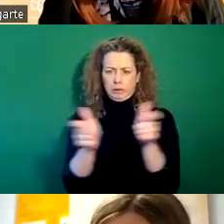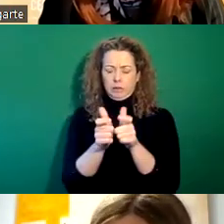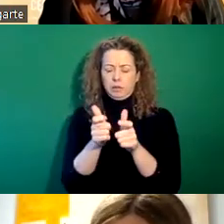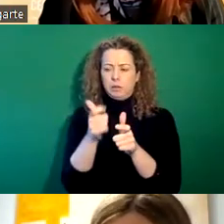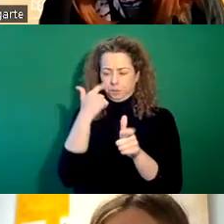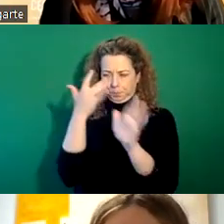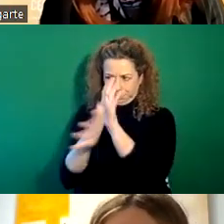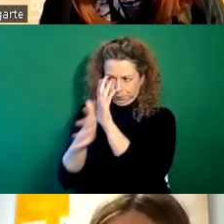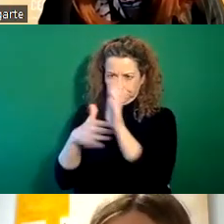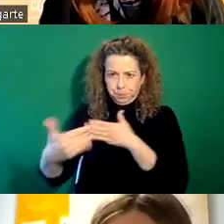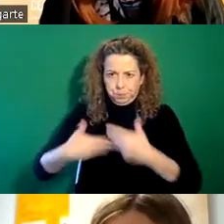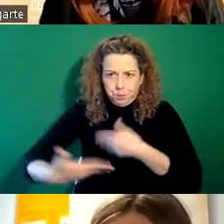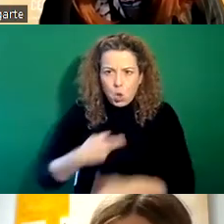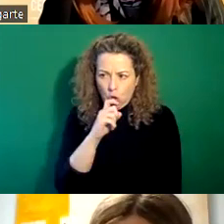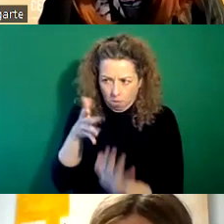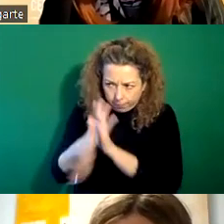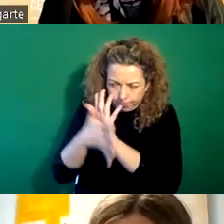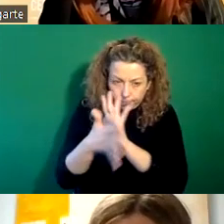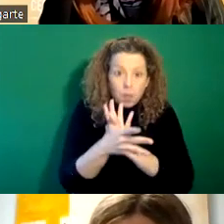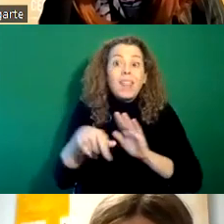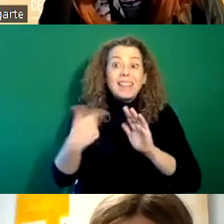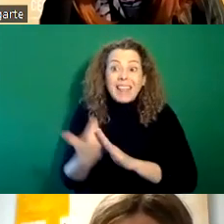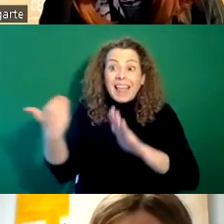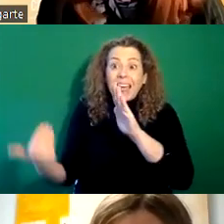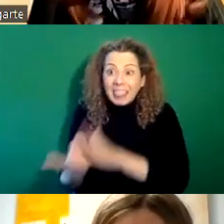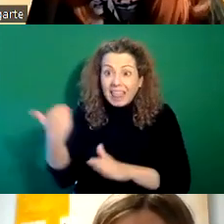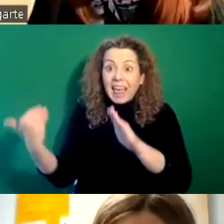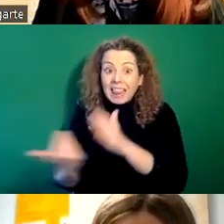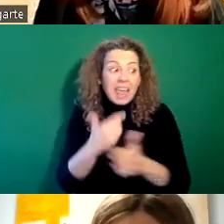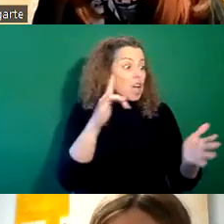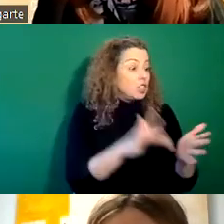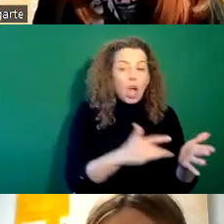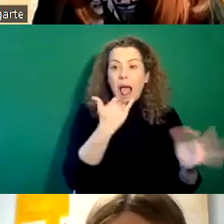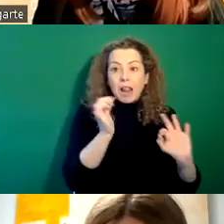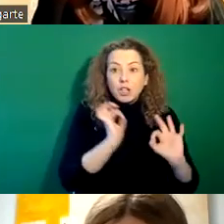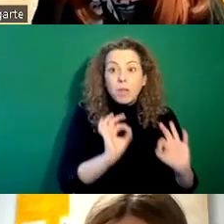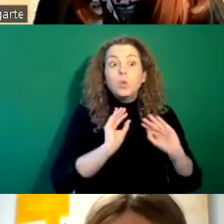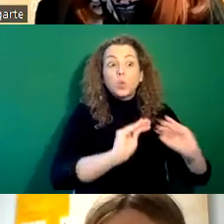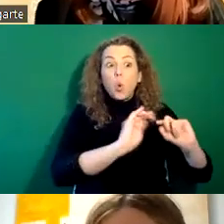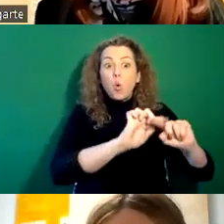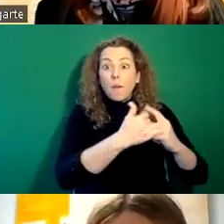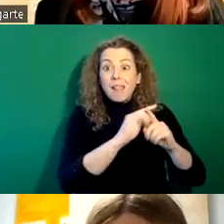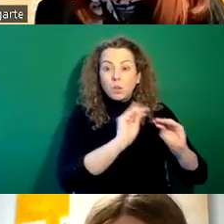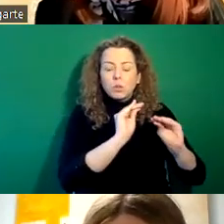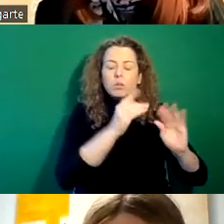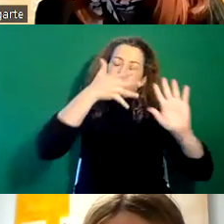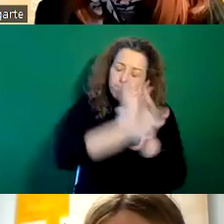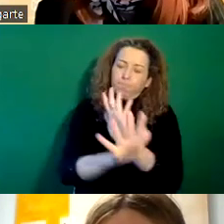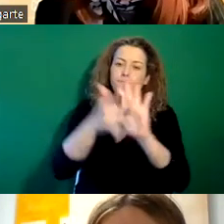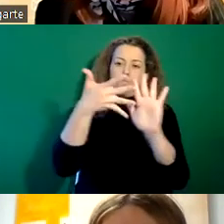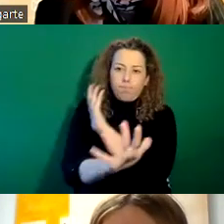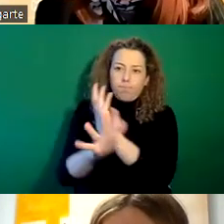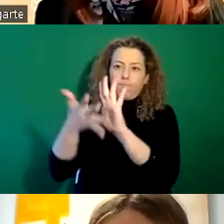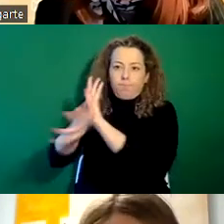el proceso. Y luego, en el día a día, conforme íbamos actuando de manera específica con esos residentes o con sus